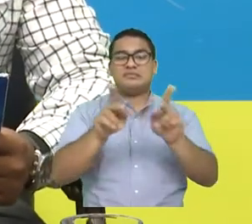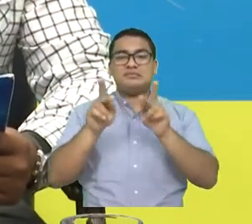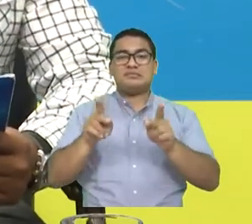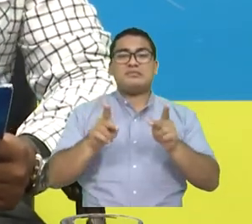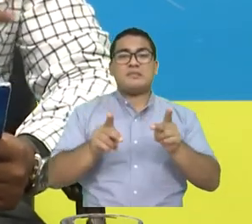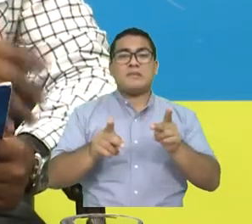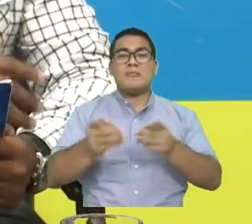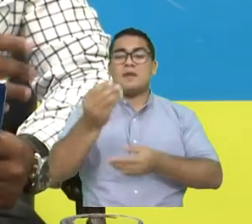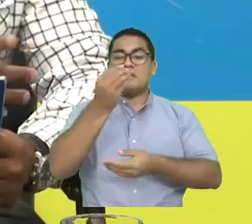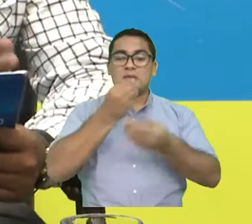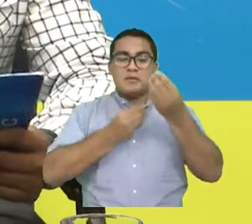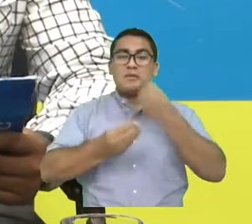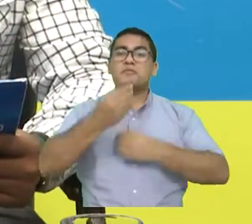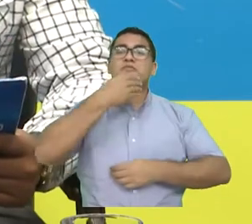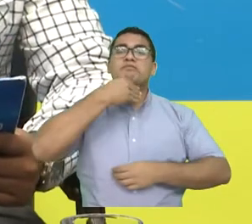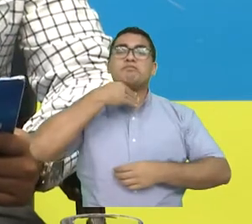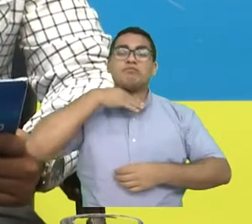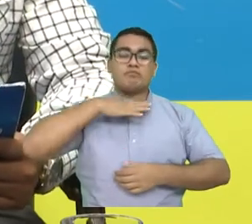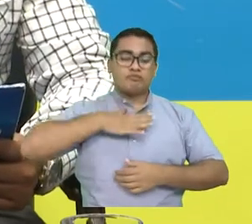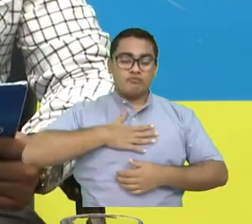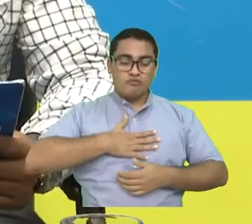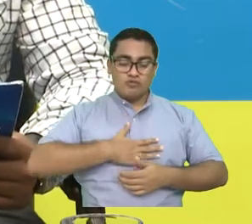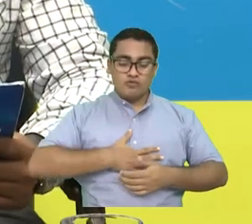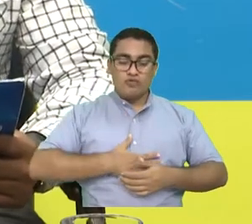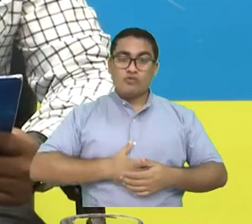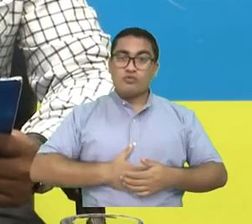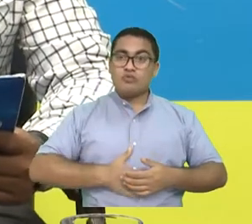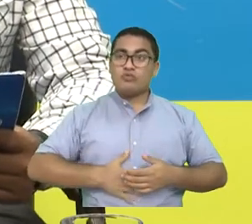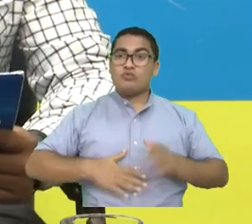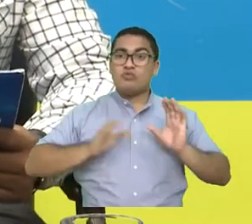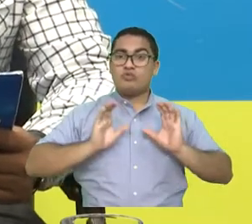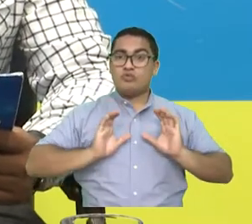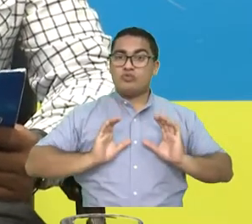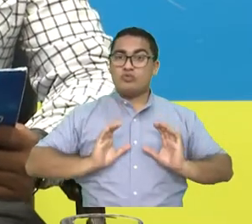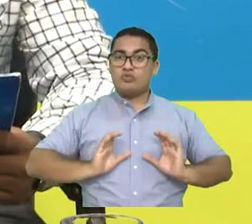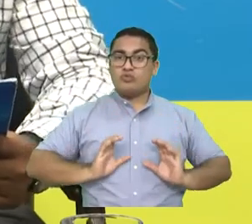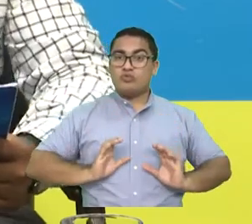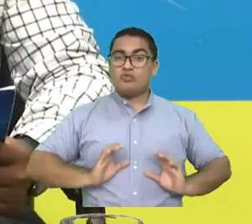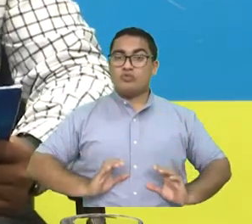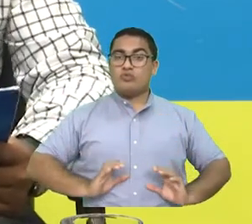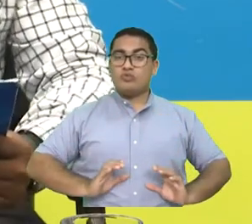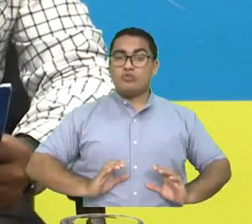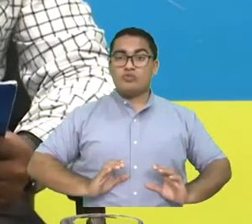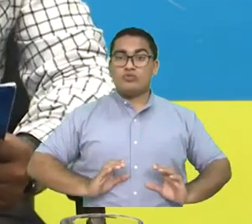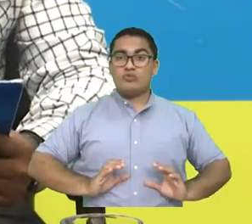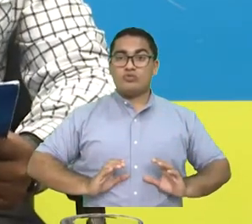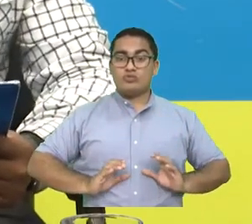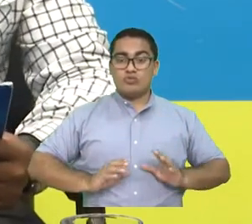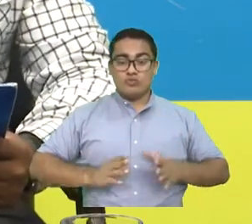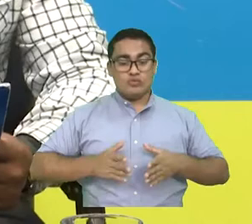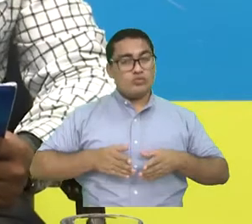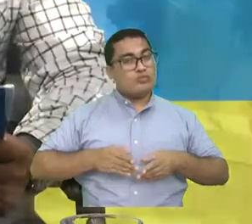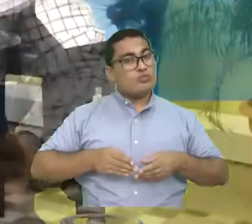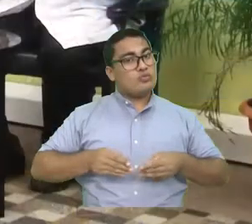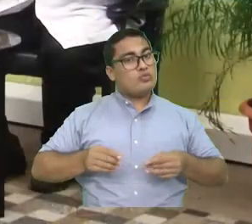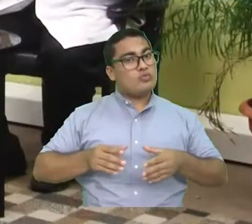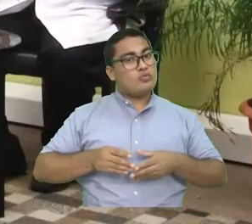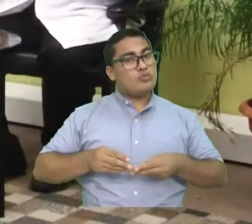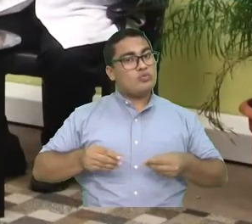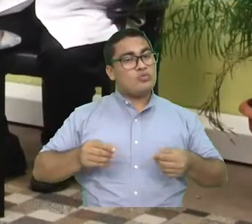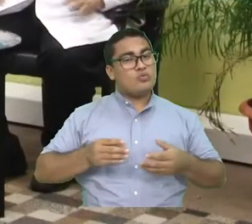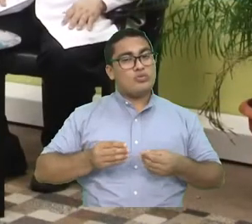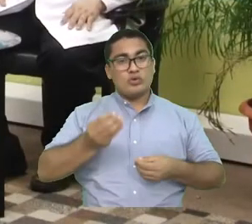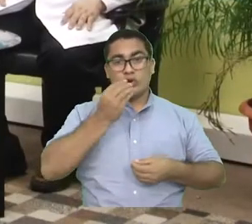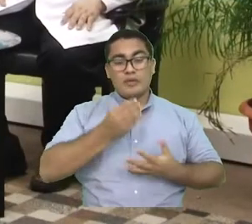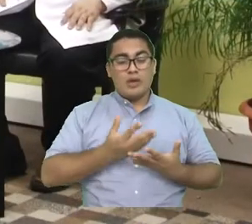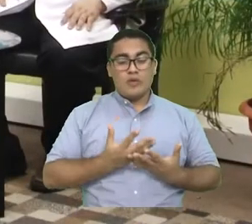del metabolismo, ¿ah? Sí. Nuestro cuerpo se desprende unos jugos que son los que hacen desbaratan